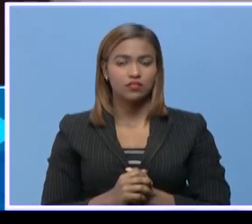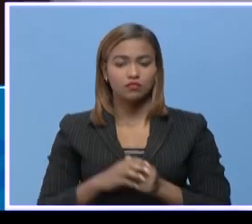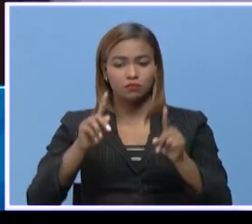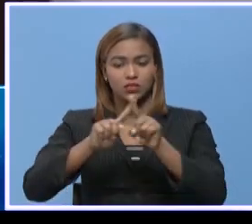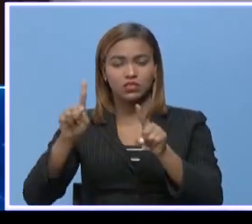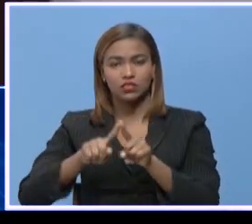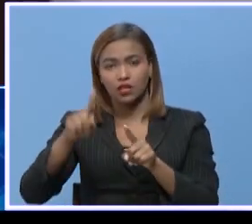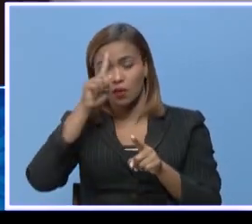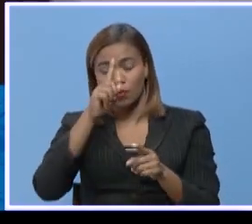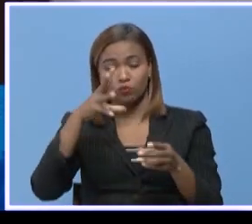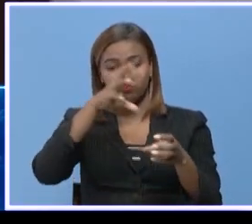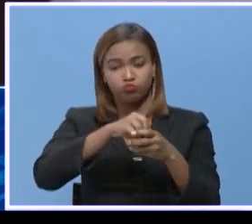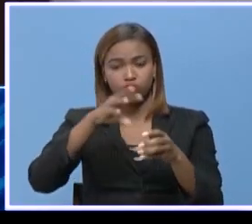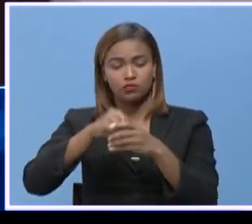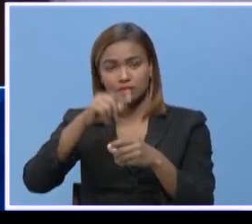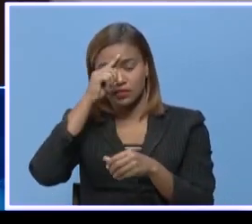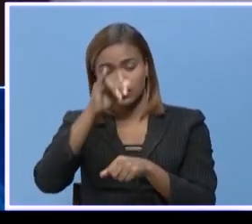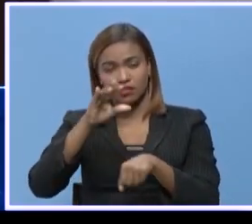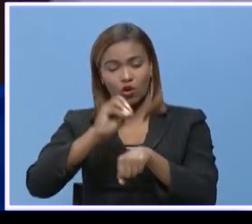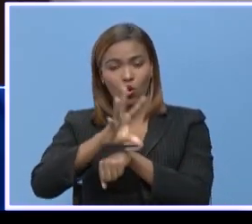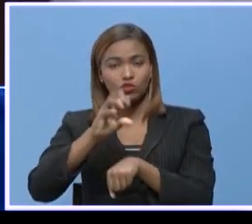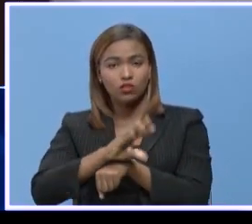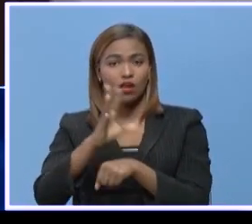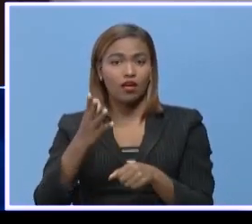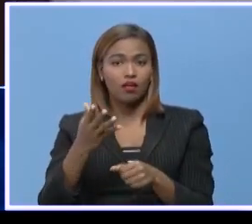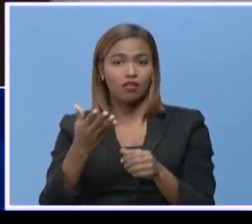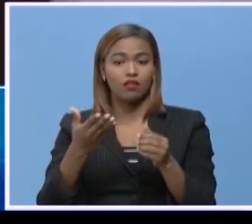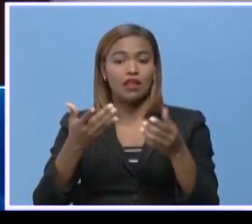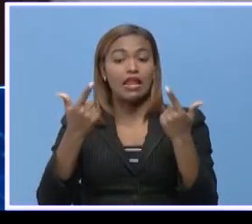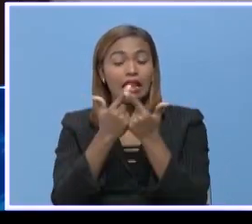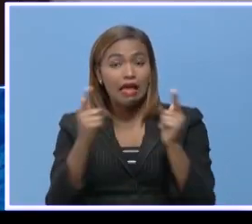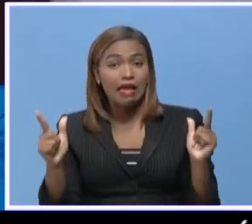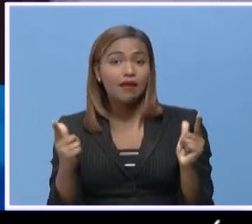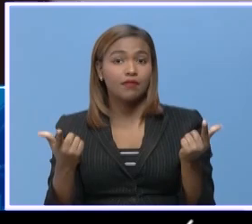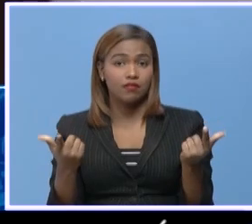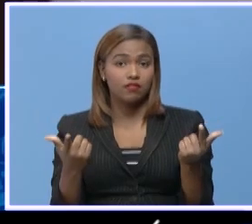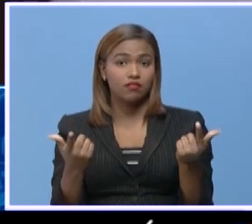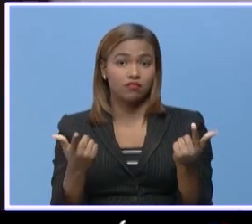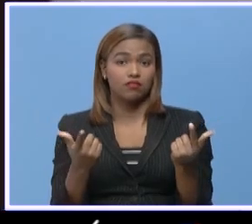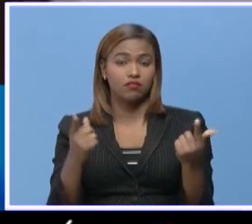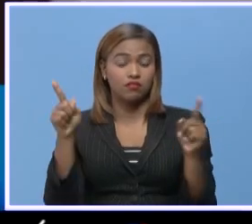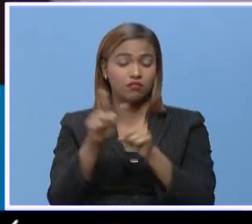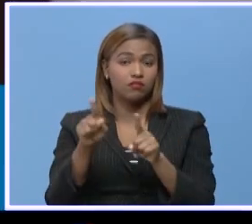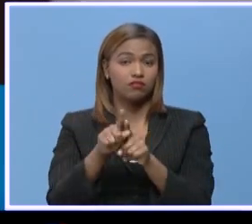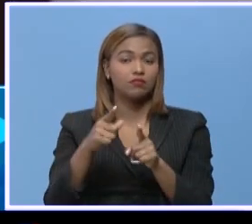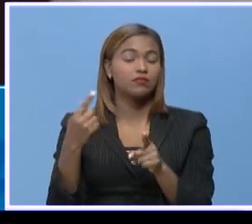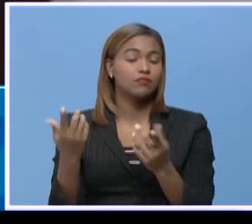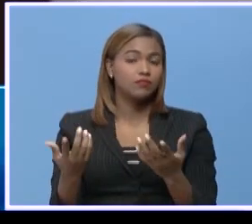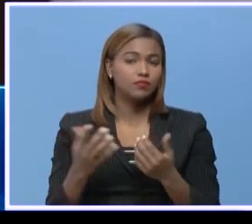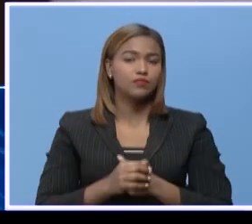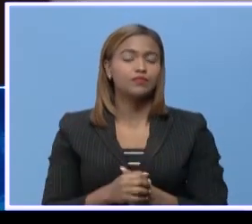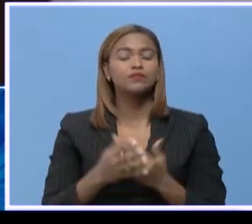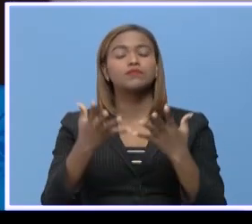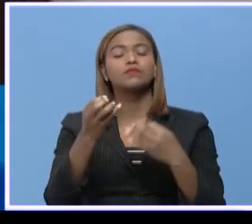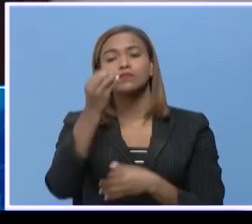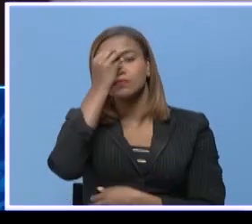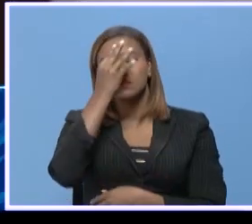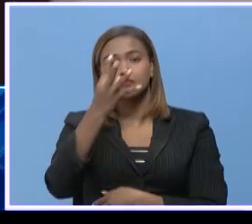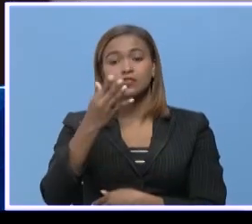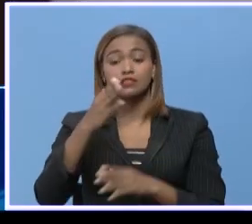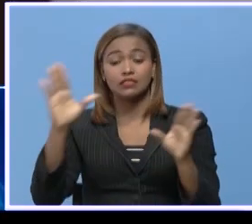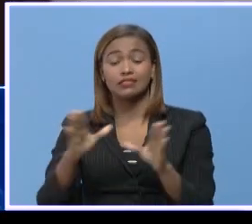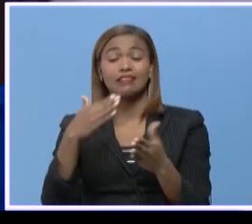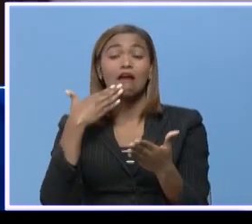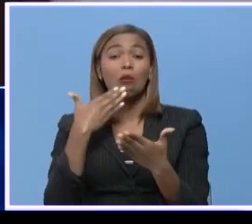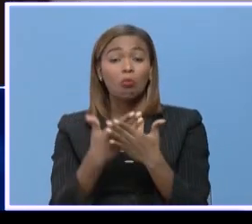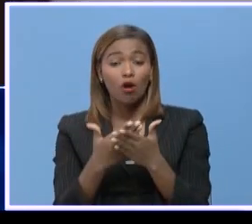diversos por la composición de este Consejo Democrático y además también quiero decir que la